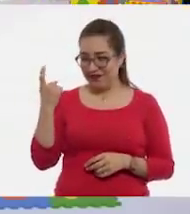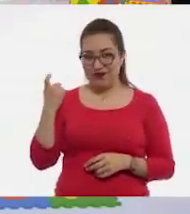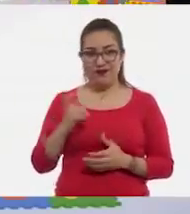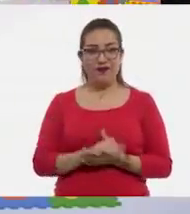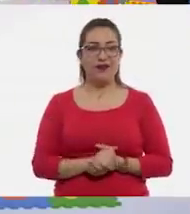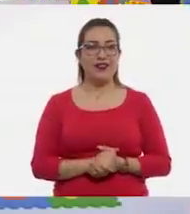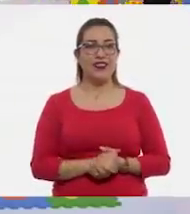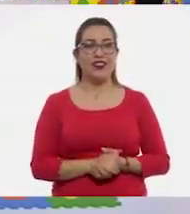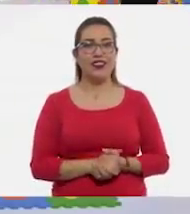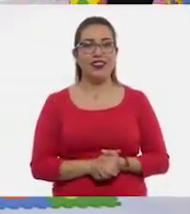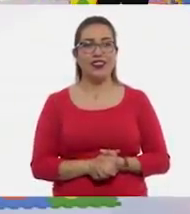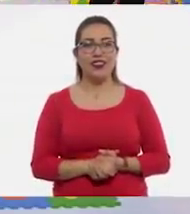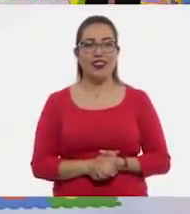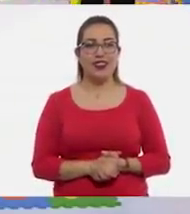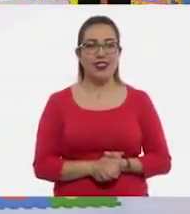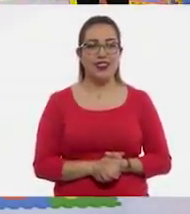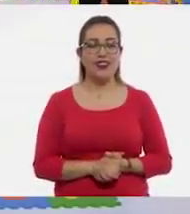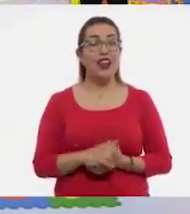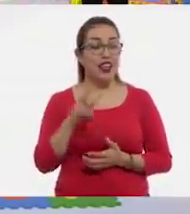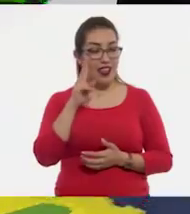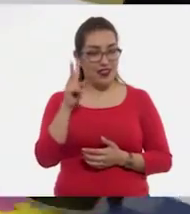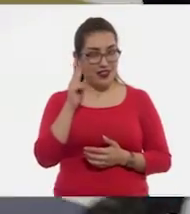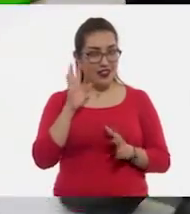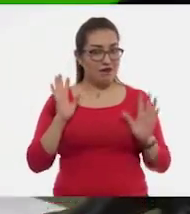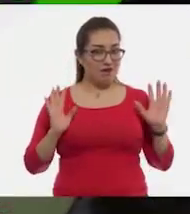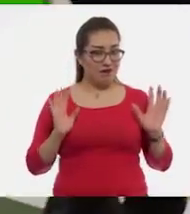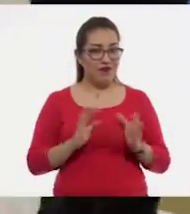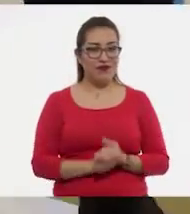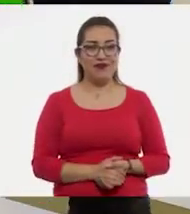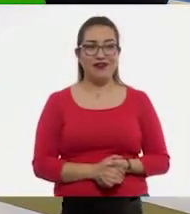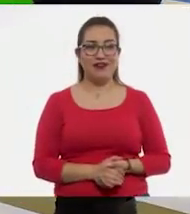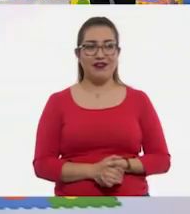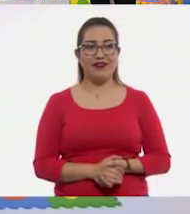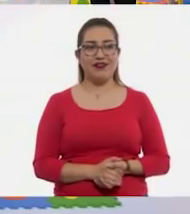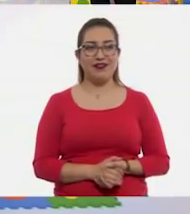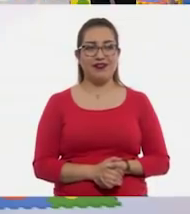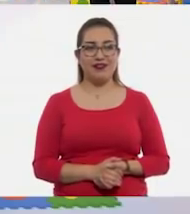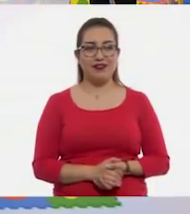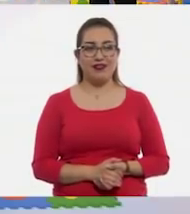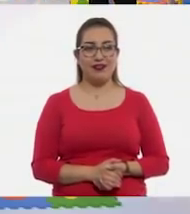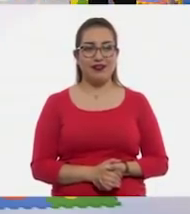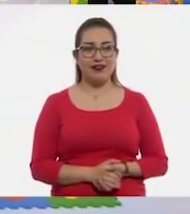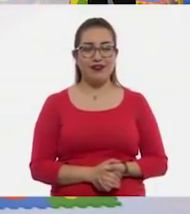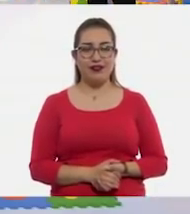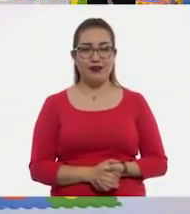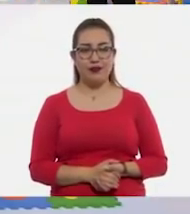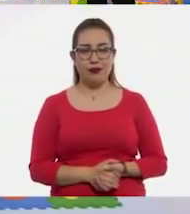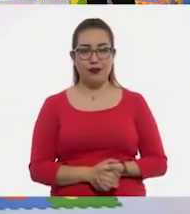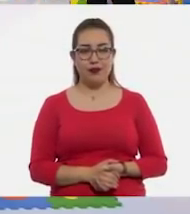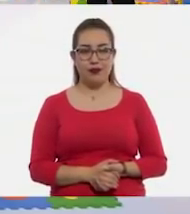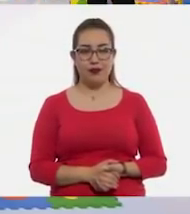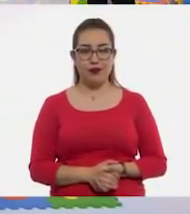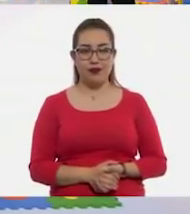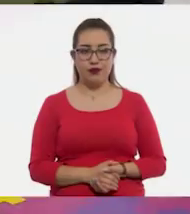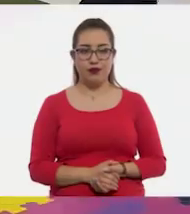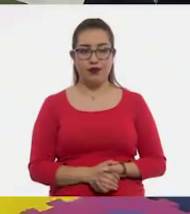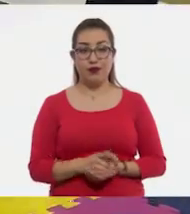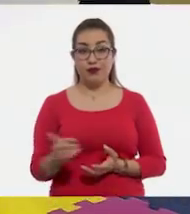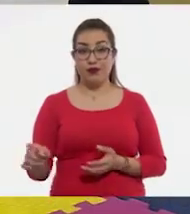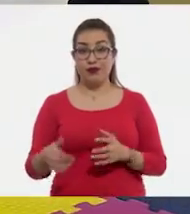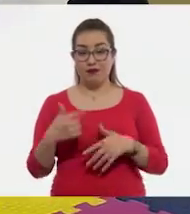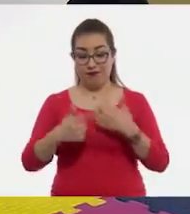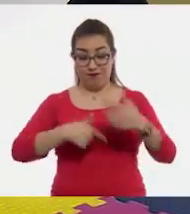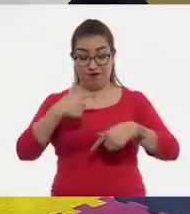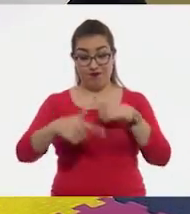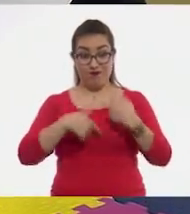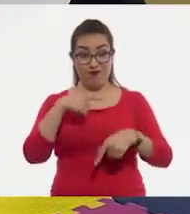Sí. Vamos a tirar, niñas y niños. Y primer tiro. Y viene el tiro, el dado girando,